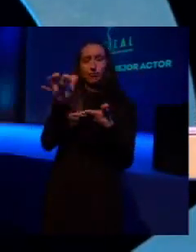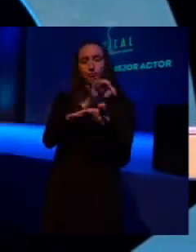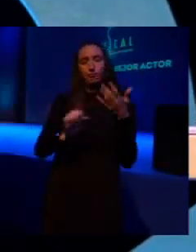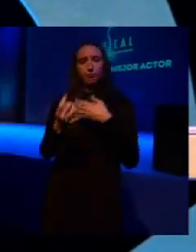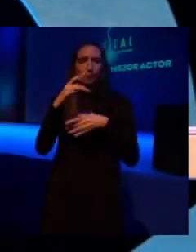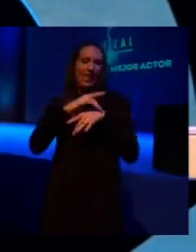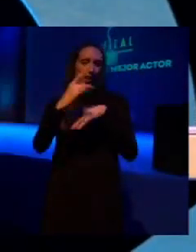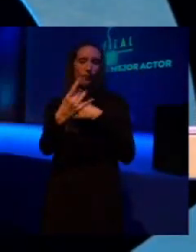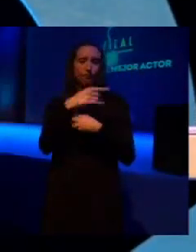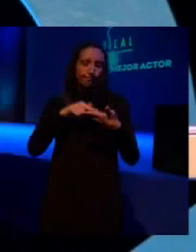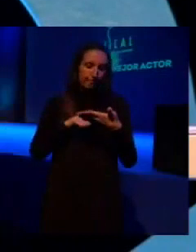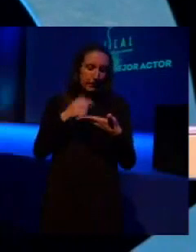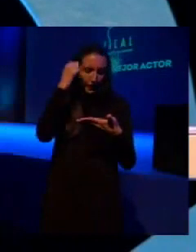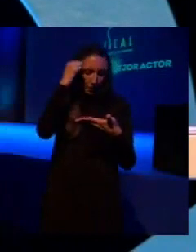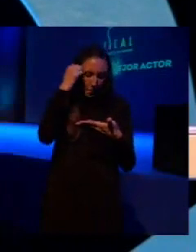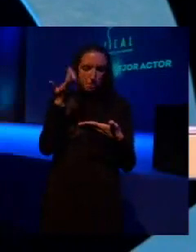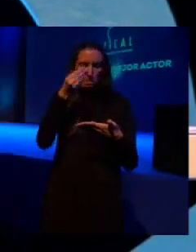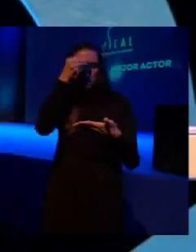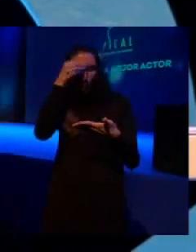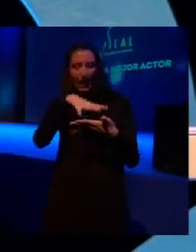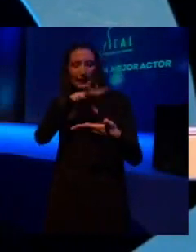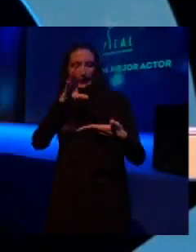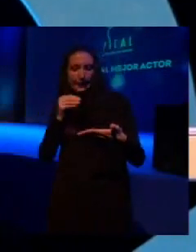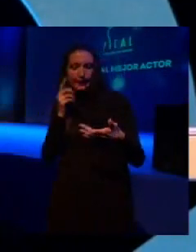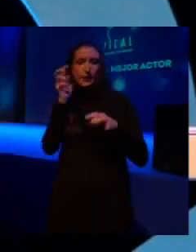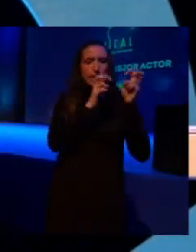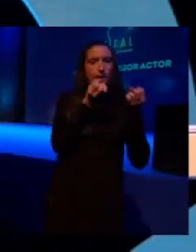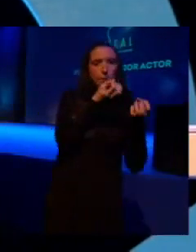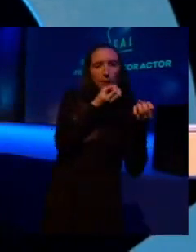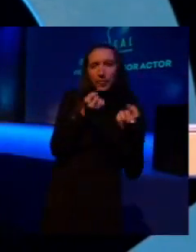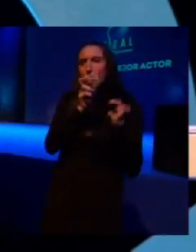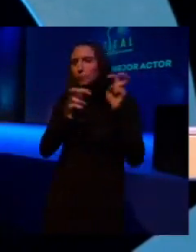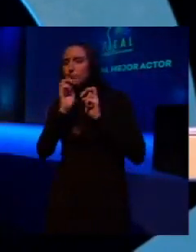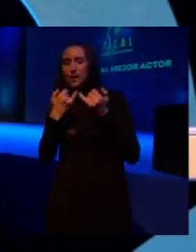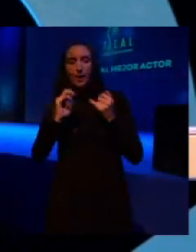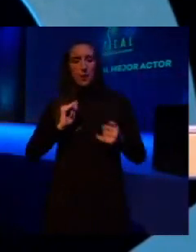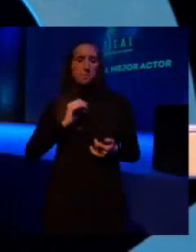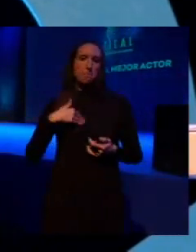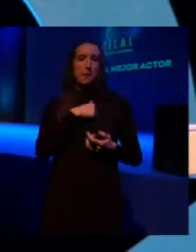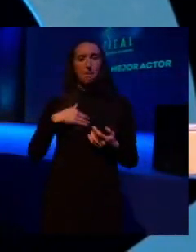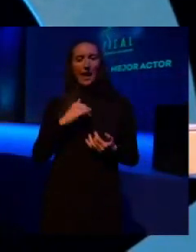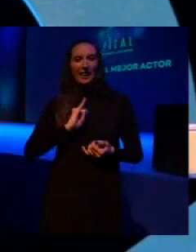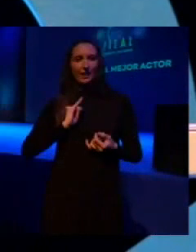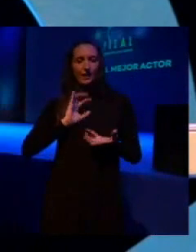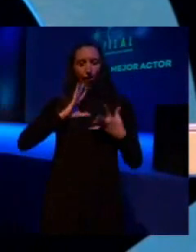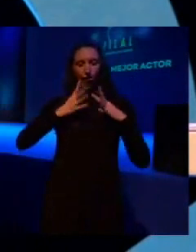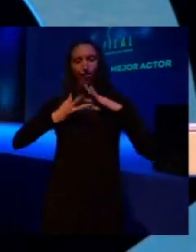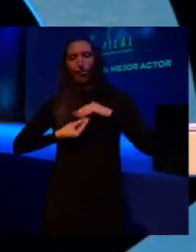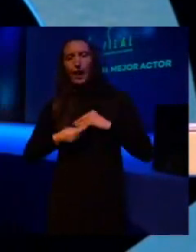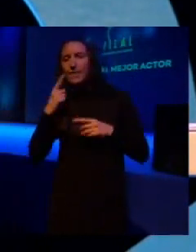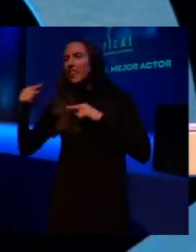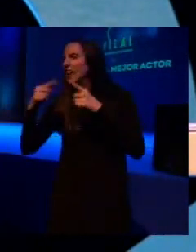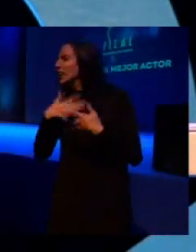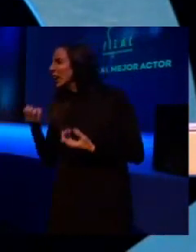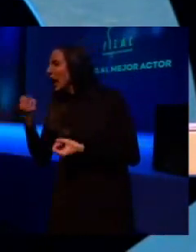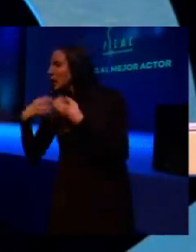lo estudian, lo entienden, lo memorizan, se documentan, hacen suyo el personaje, averiguan lo que quiere el director,